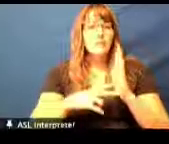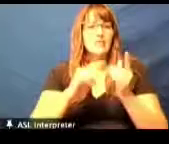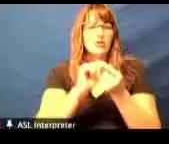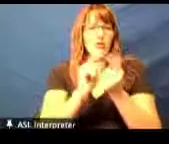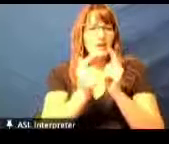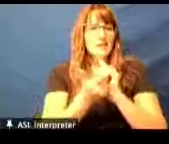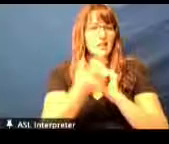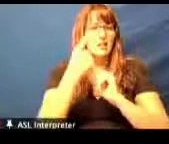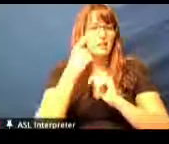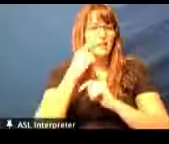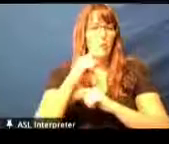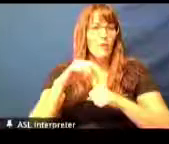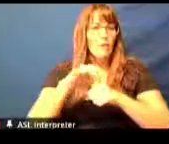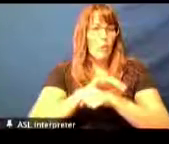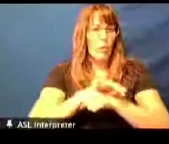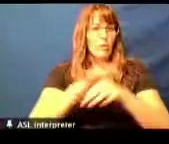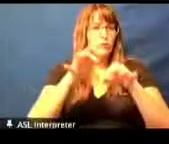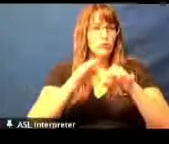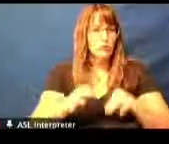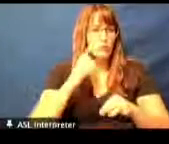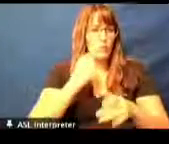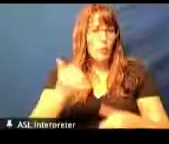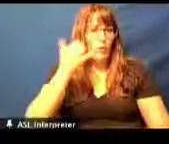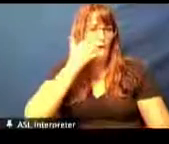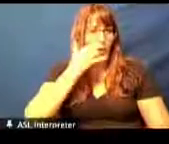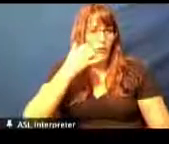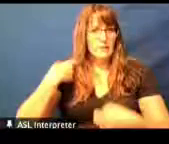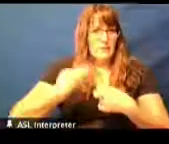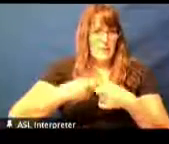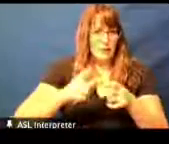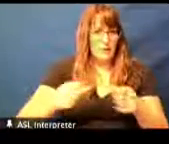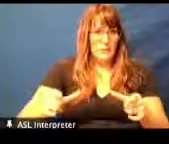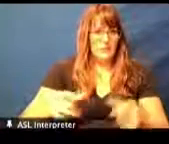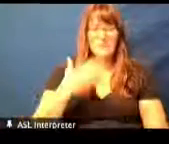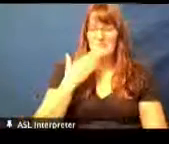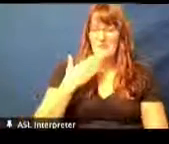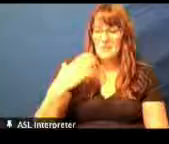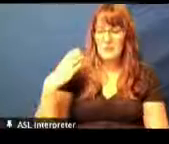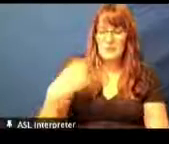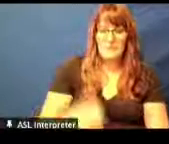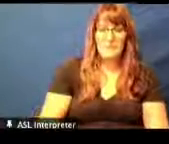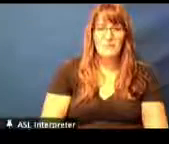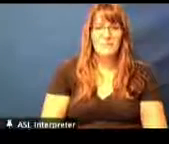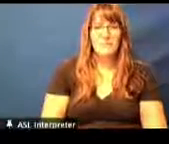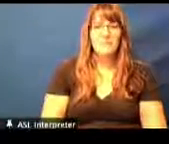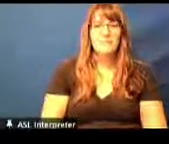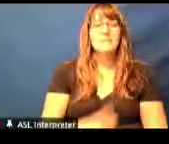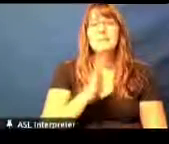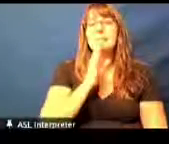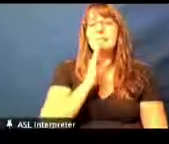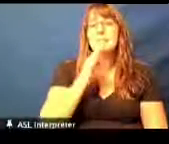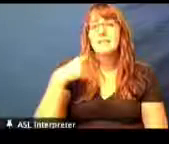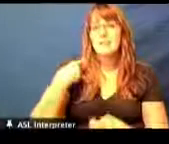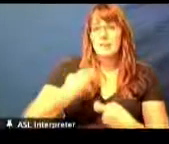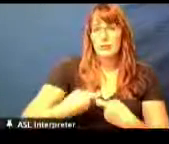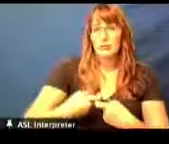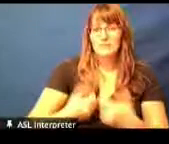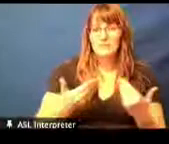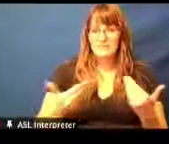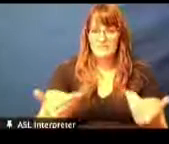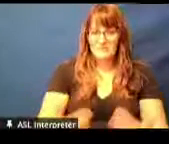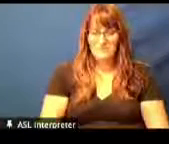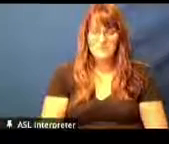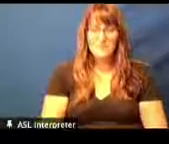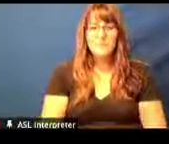translation of full call-in instructions? Yes, Madam Chair, thank you. You're welcome. Aquellos